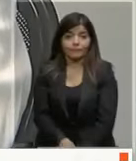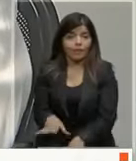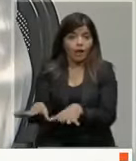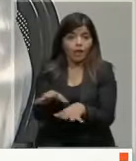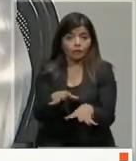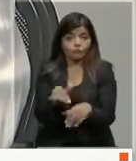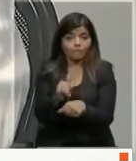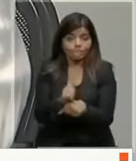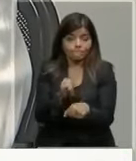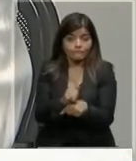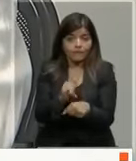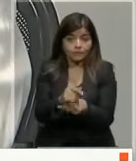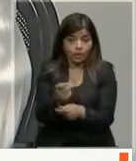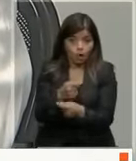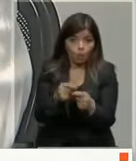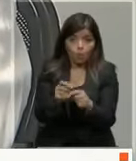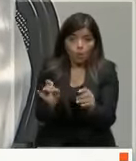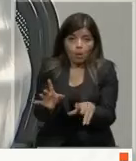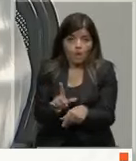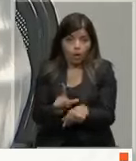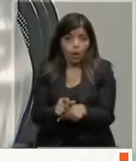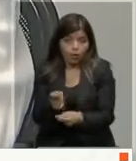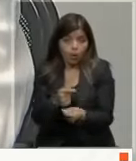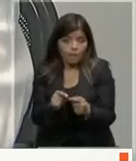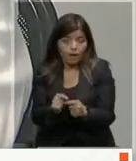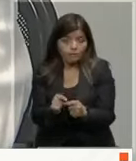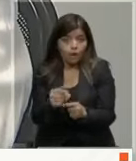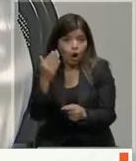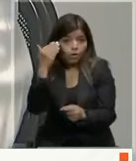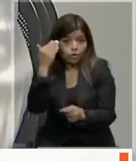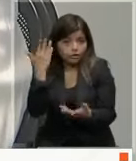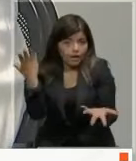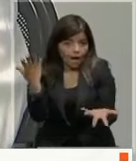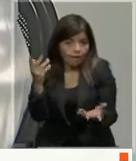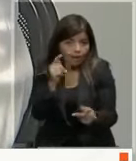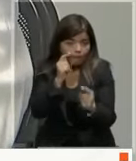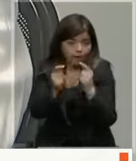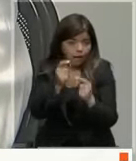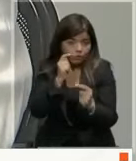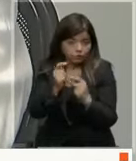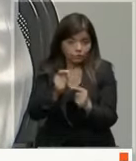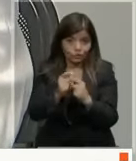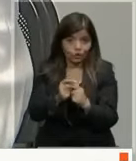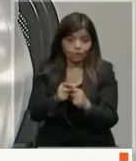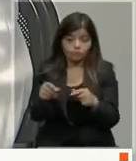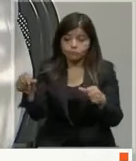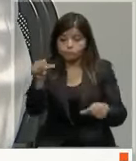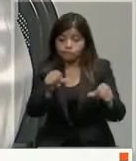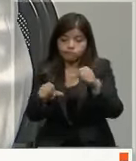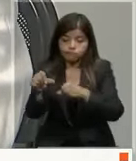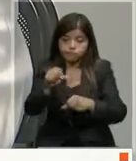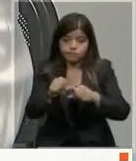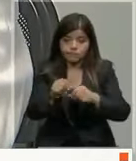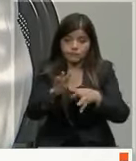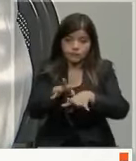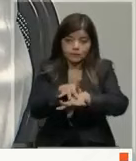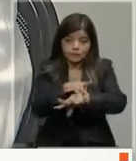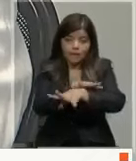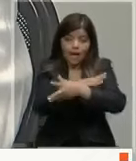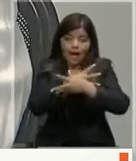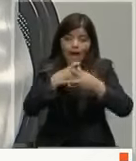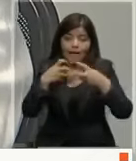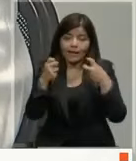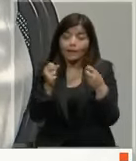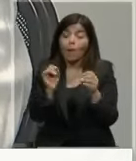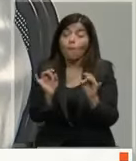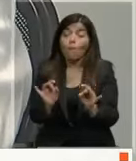falsificados o que uno puede comprar en cualquier lugar uno no sabe lo que se está poniendo entonces muchos de estos componentes que generar alergia eh pueden estar